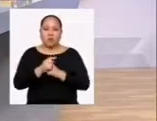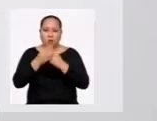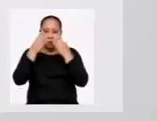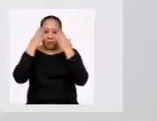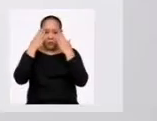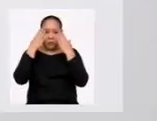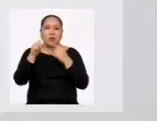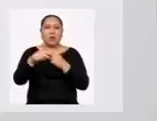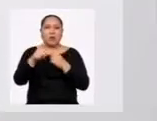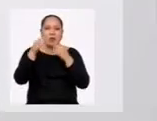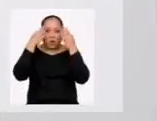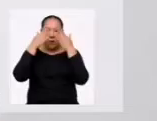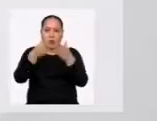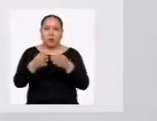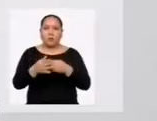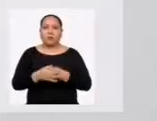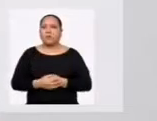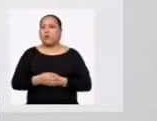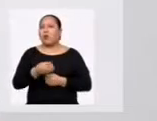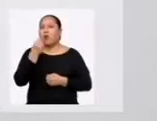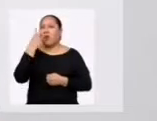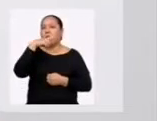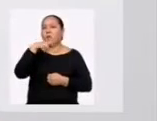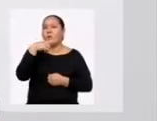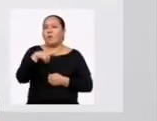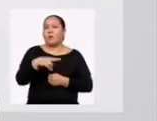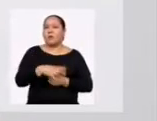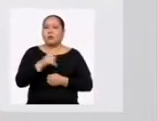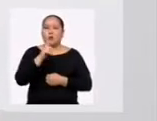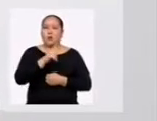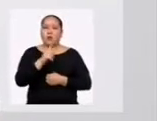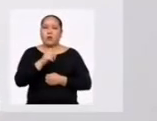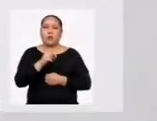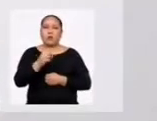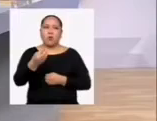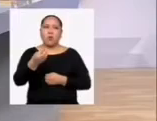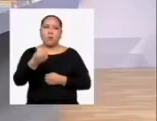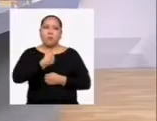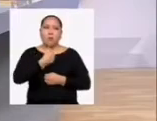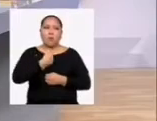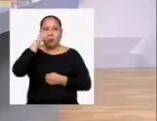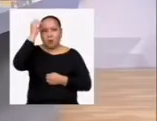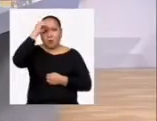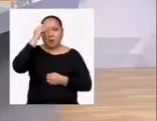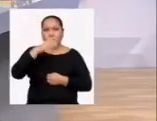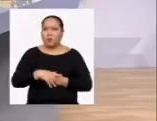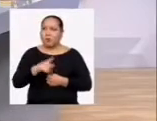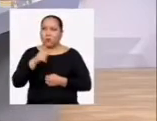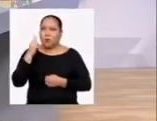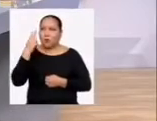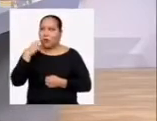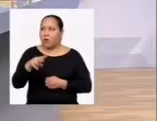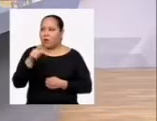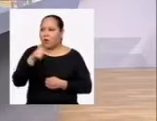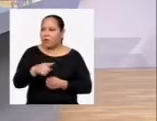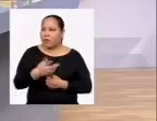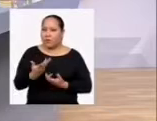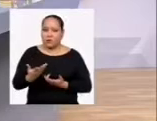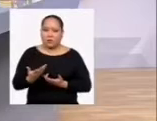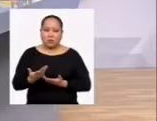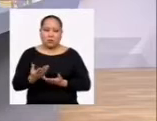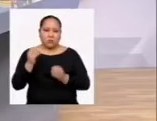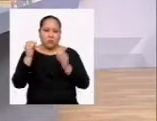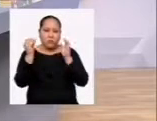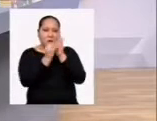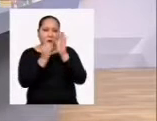subjetiva. ¿Y cómo puedes notar que no hay una carga subjetiva? No veo que haya esa intención en el